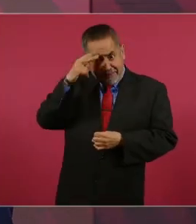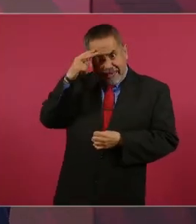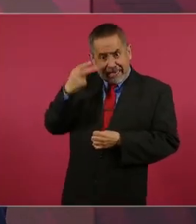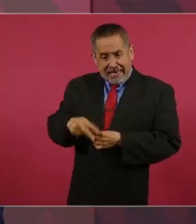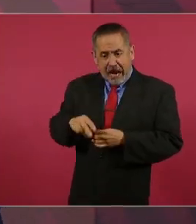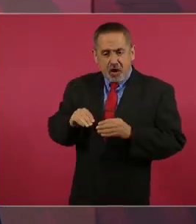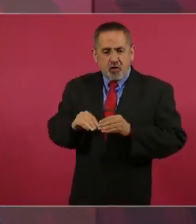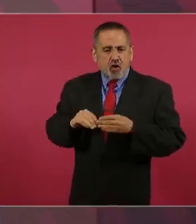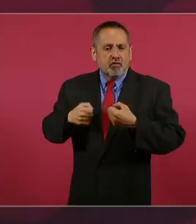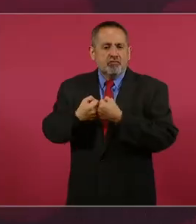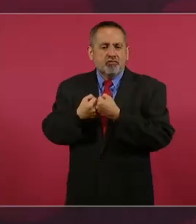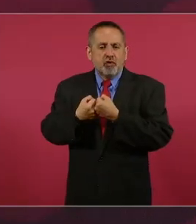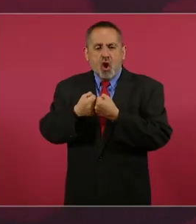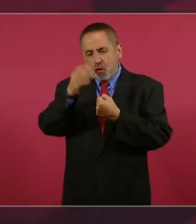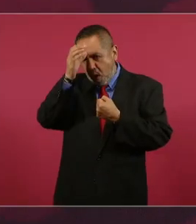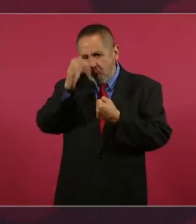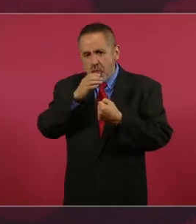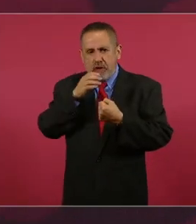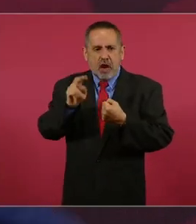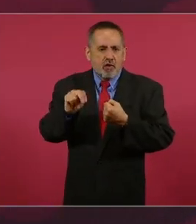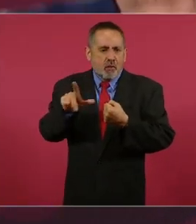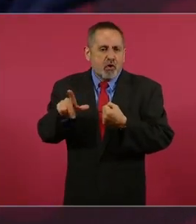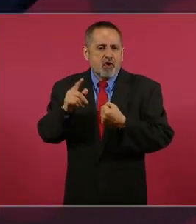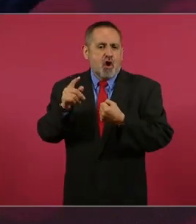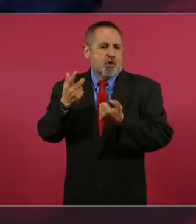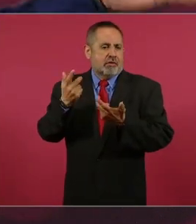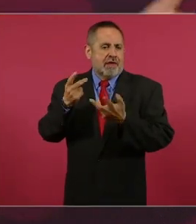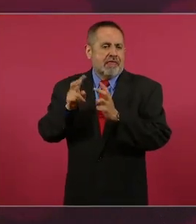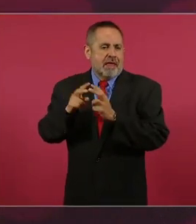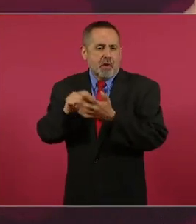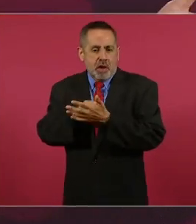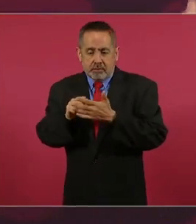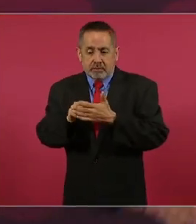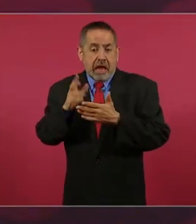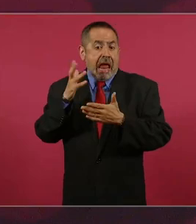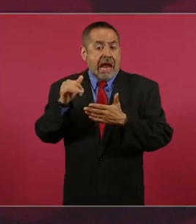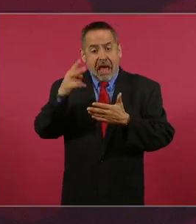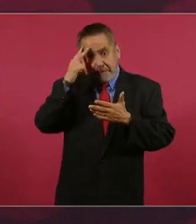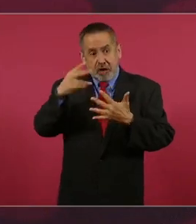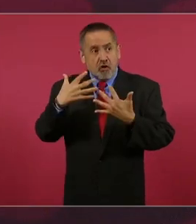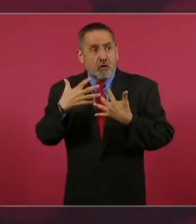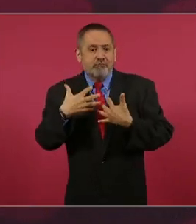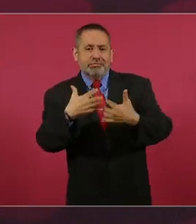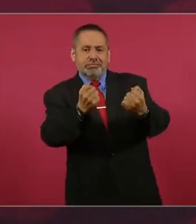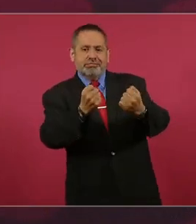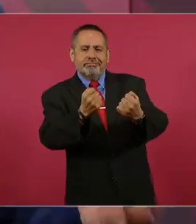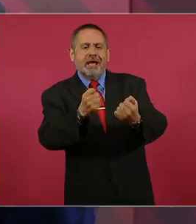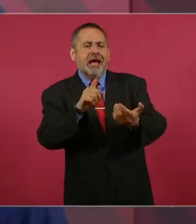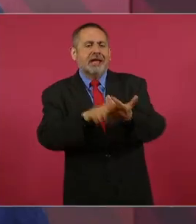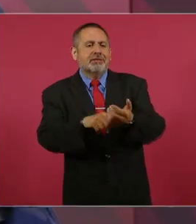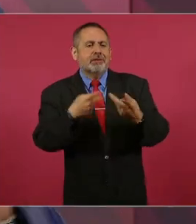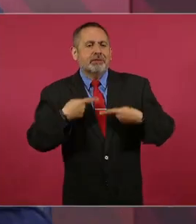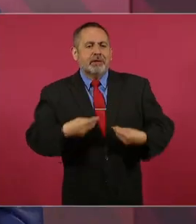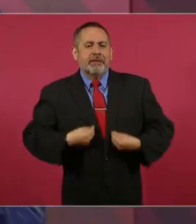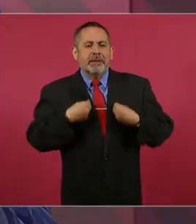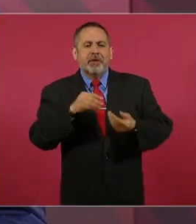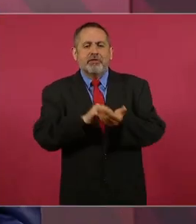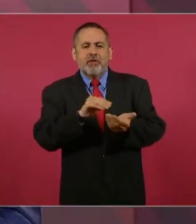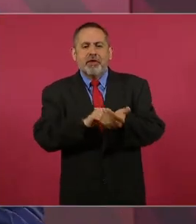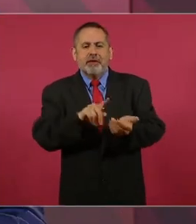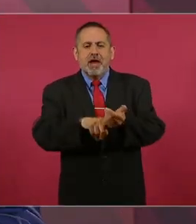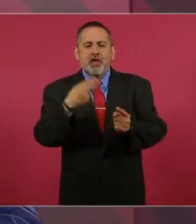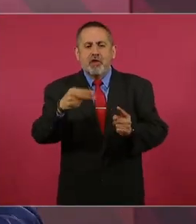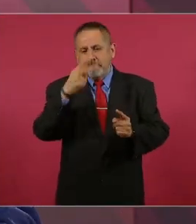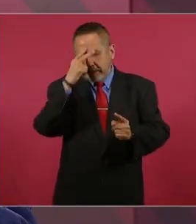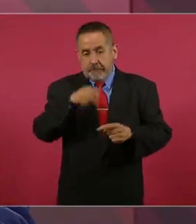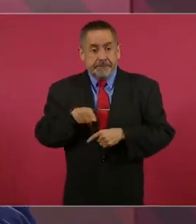de Coahuila y de Nuevo León y de Tamaulipas, porque todo eso era México. Entonces,